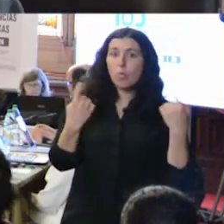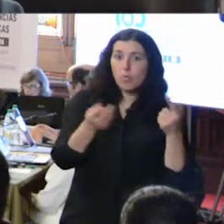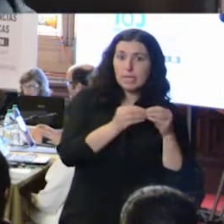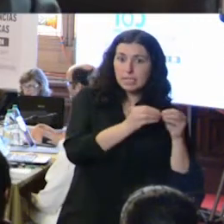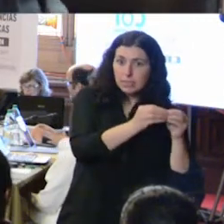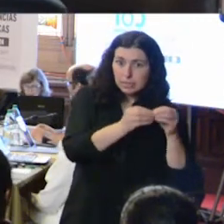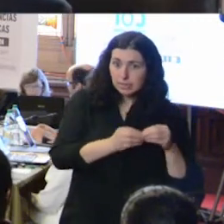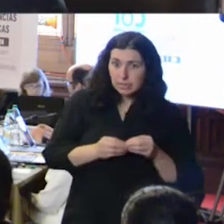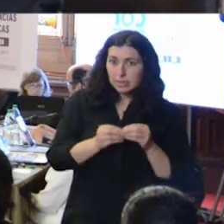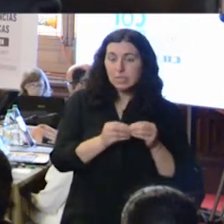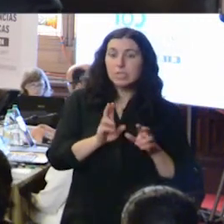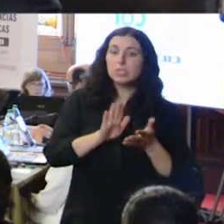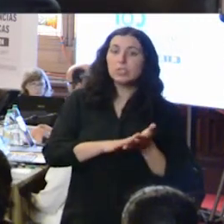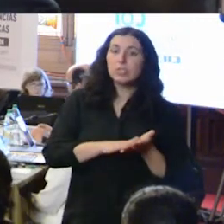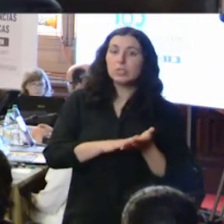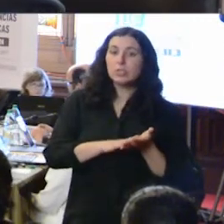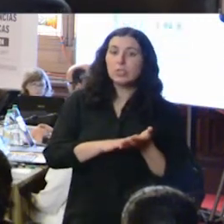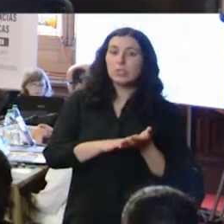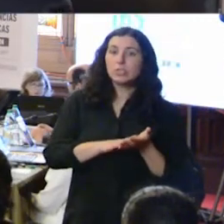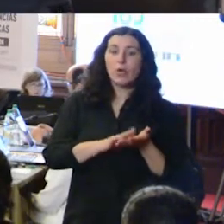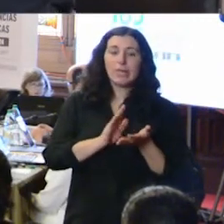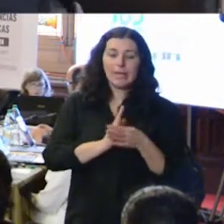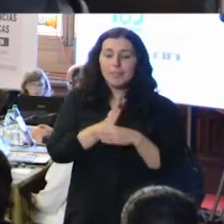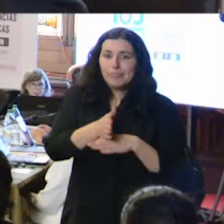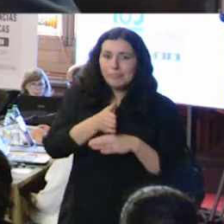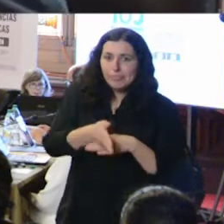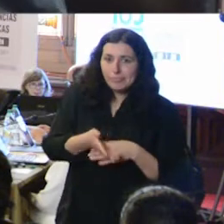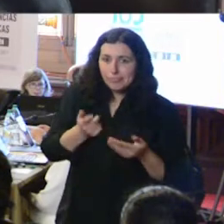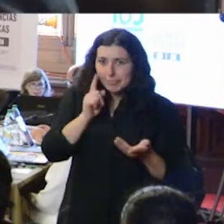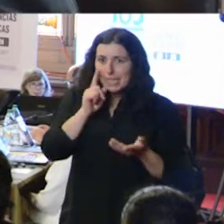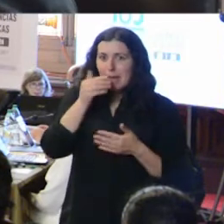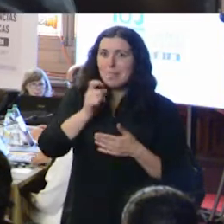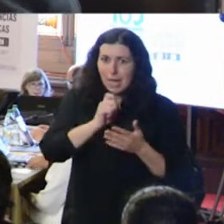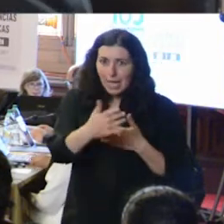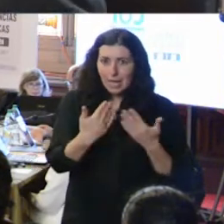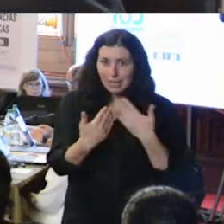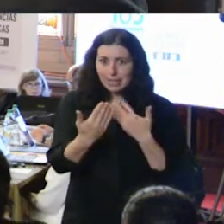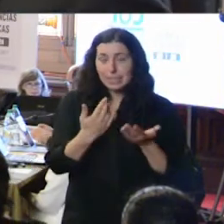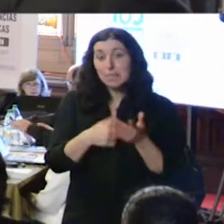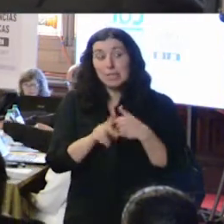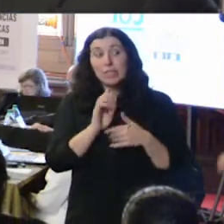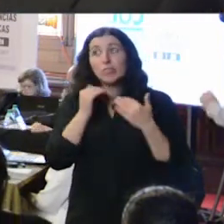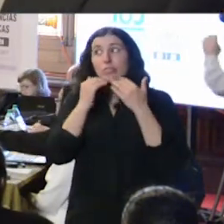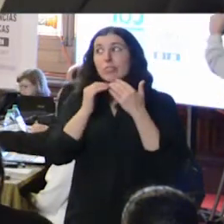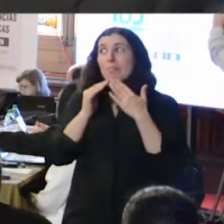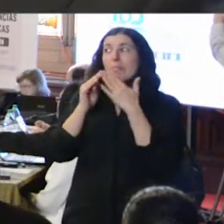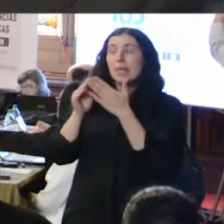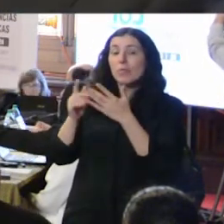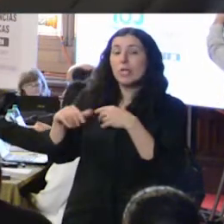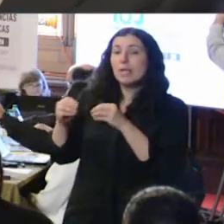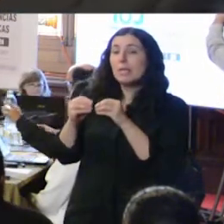colegas en cuanto al extendido de mi intervención, pero bueno, consultaría si mis colegas.